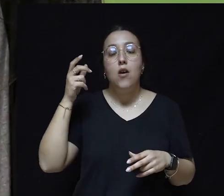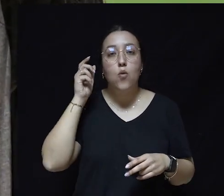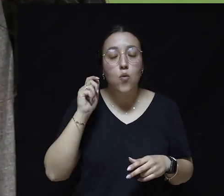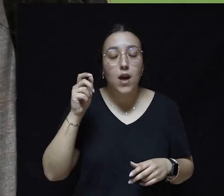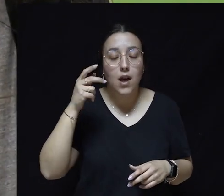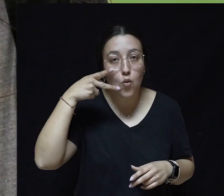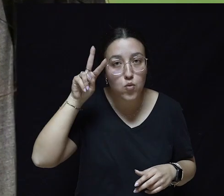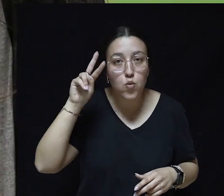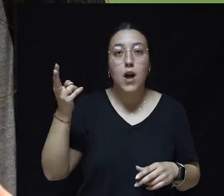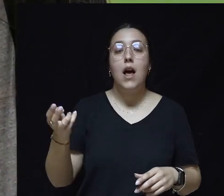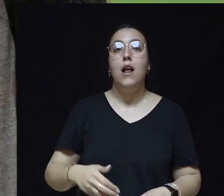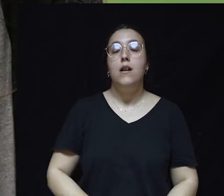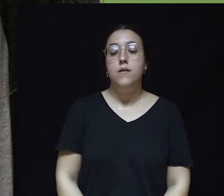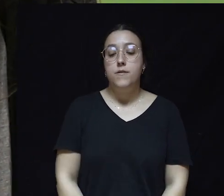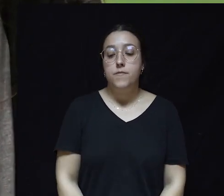cultural, social,